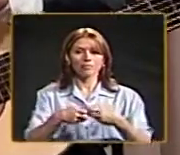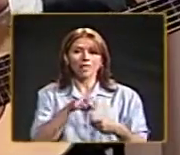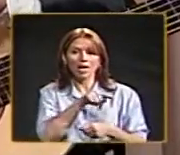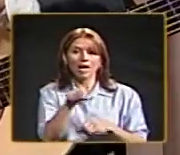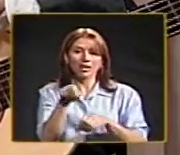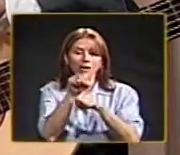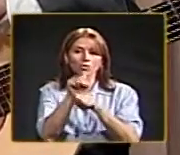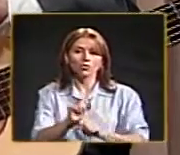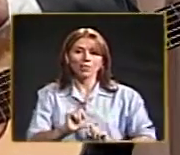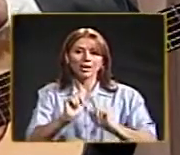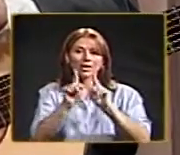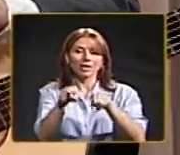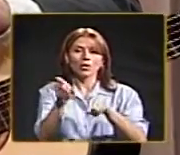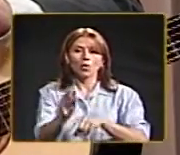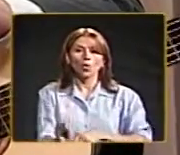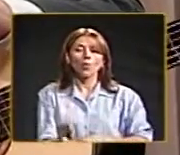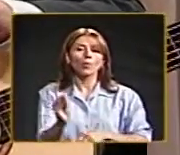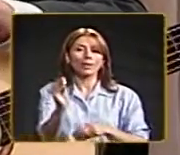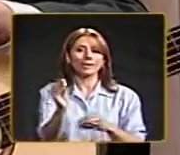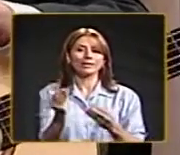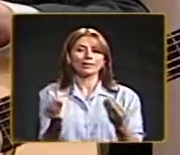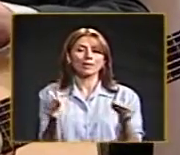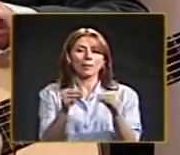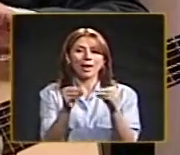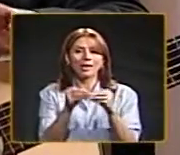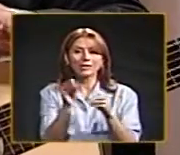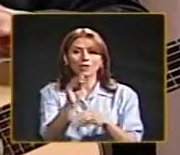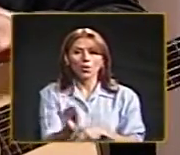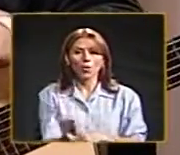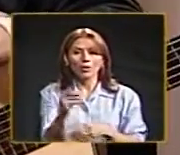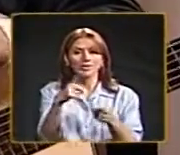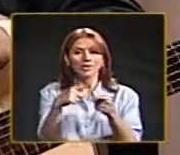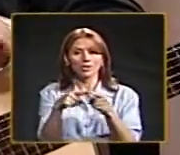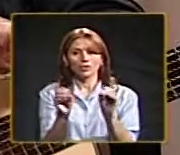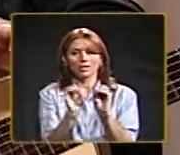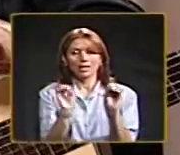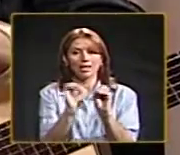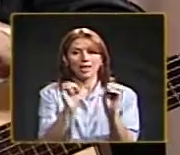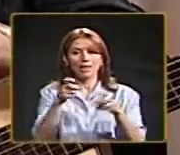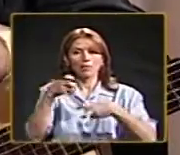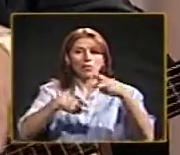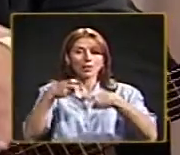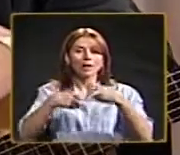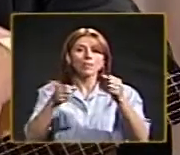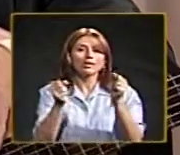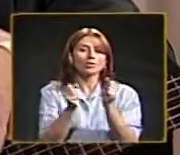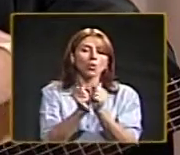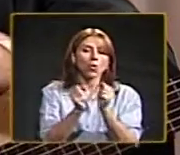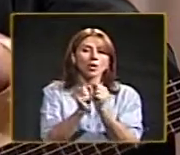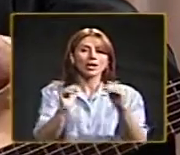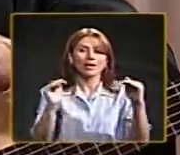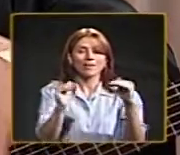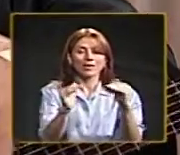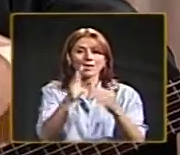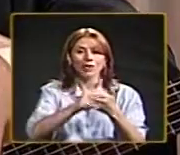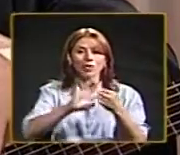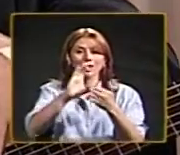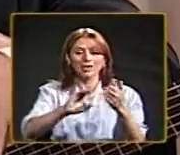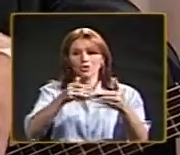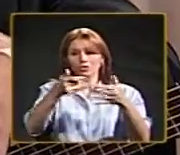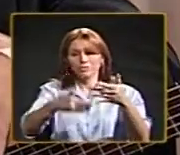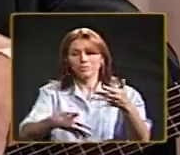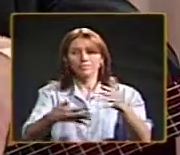muchachos más jóvenes. Entonces, para que no tengan problemas con el horario colegios y etcétera, etcétera.